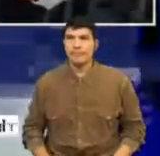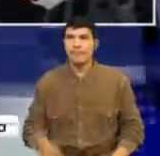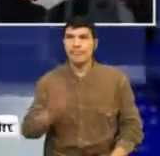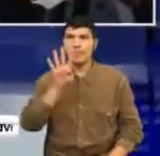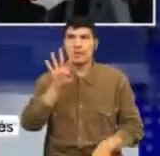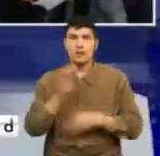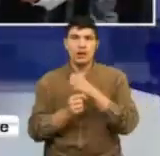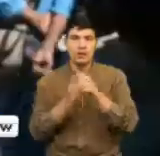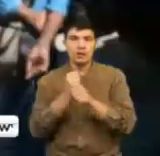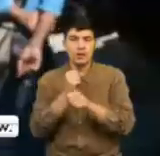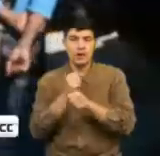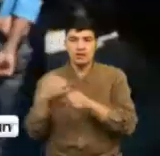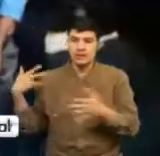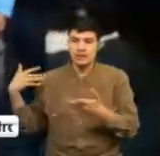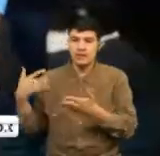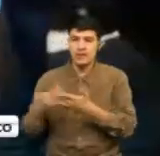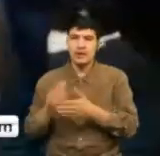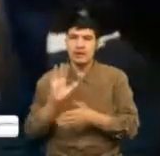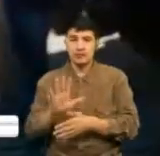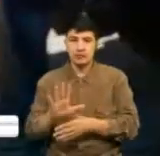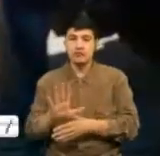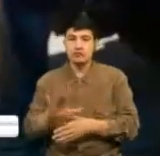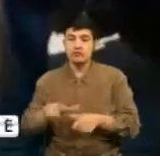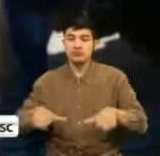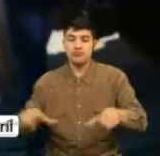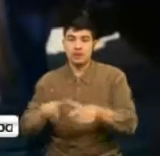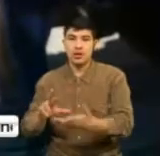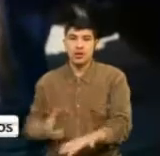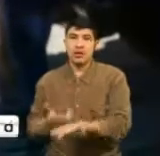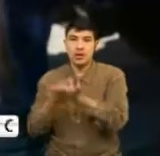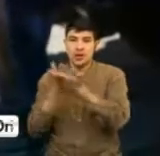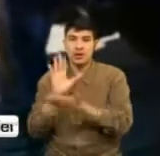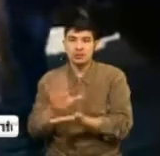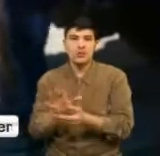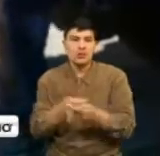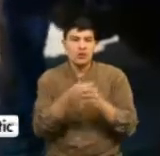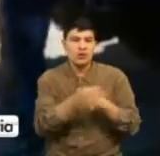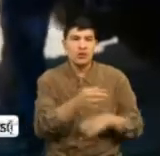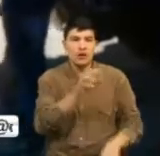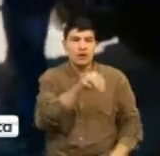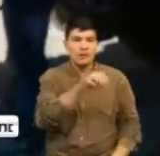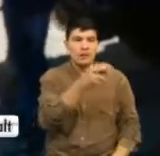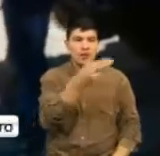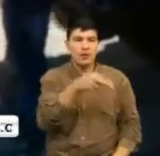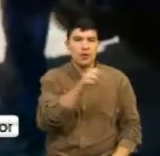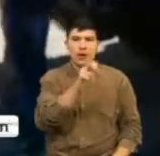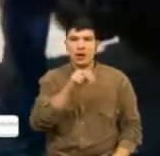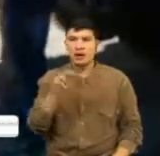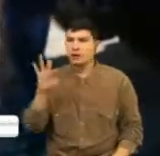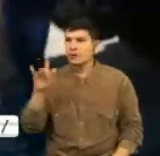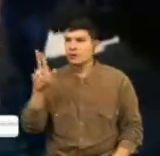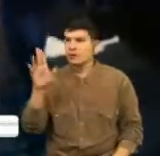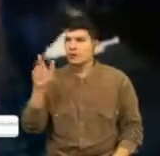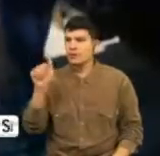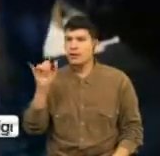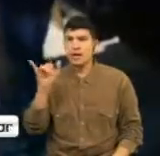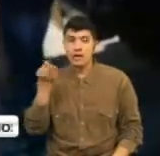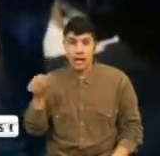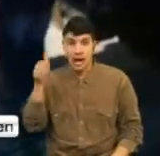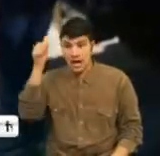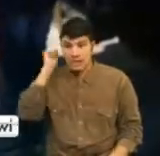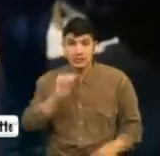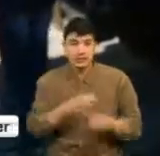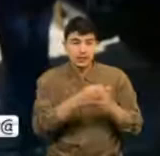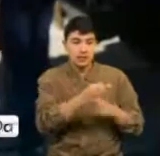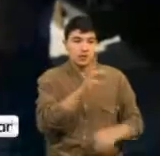4 años han pasado desde que se declaró sujeto de reparación colectiva los corregimientos del Mohán y Turbay. En el día de ayer, en el